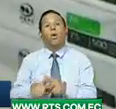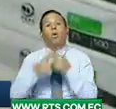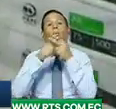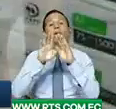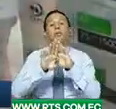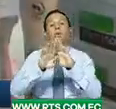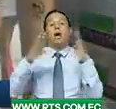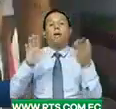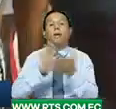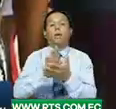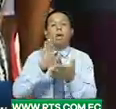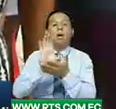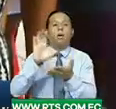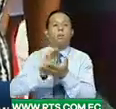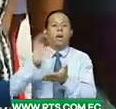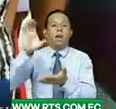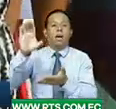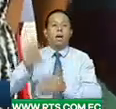clases.